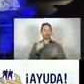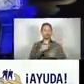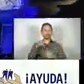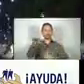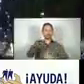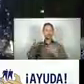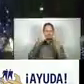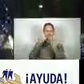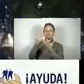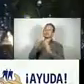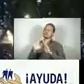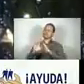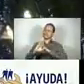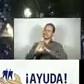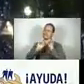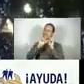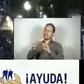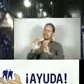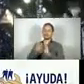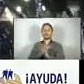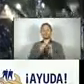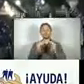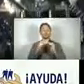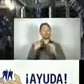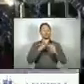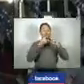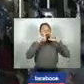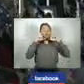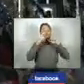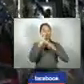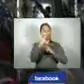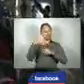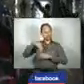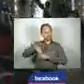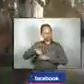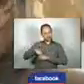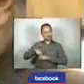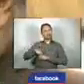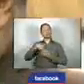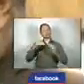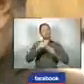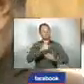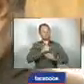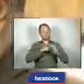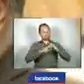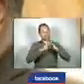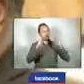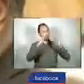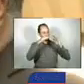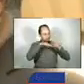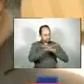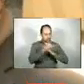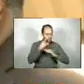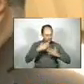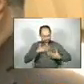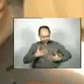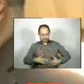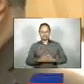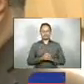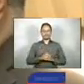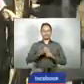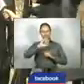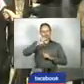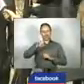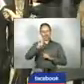lugares con aglomeraciones, portar hasta dos mascarillas de ser necesario y el autocuido al llegar a casa. Con imágenes de Juan